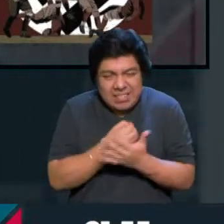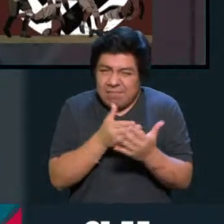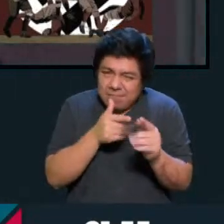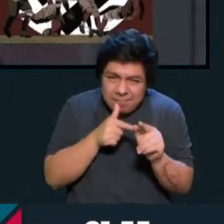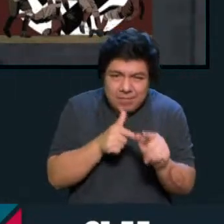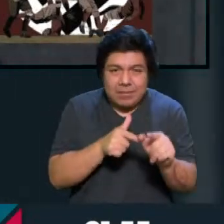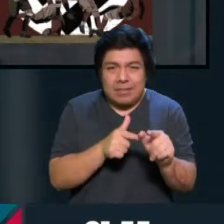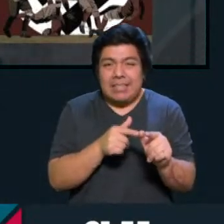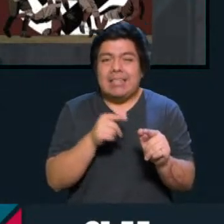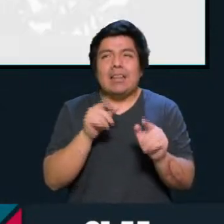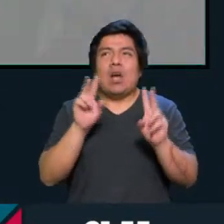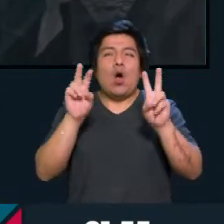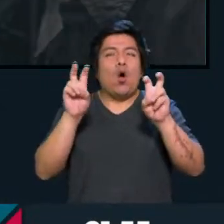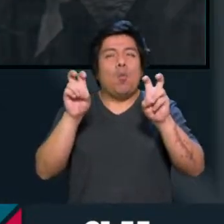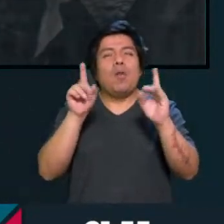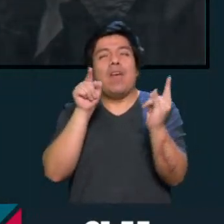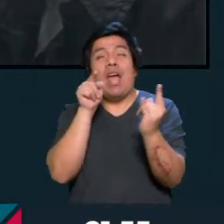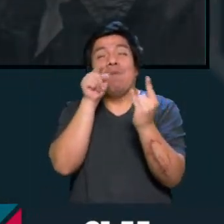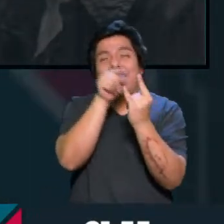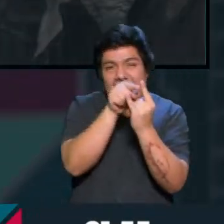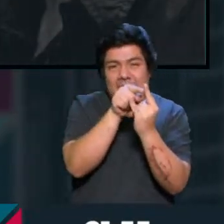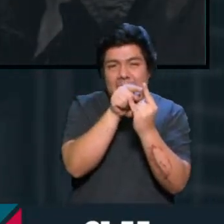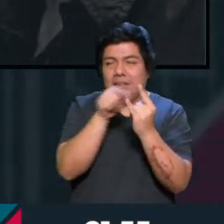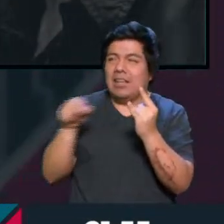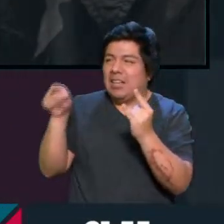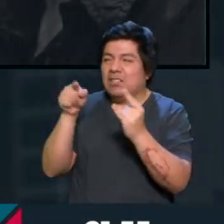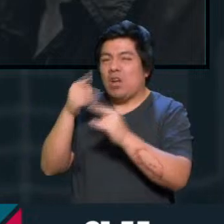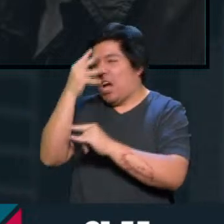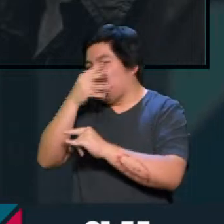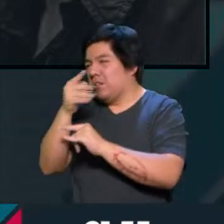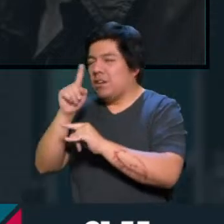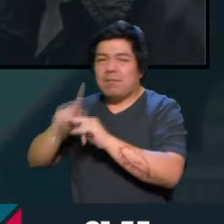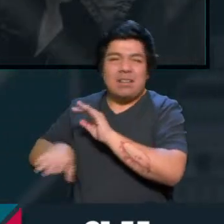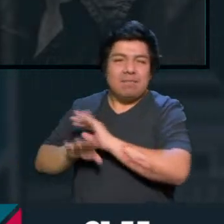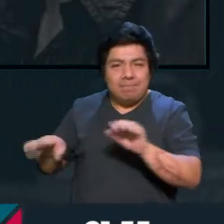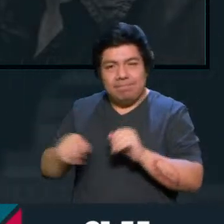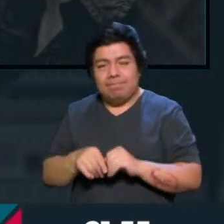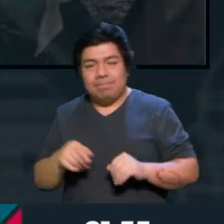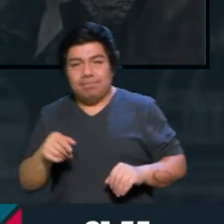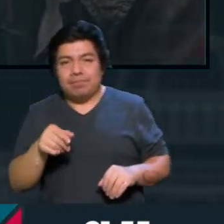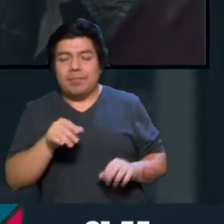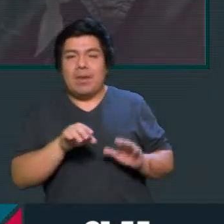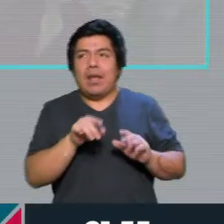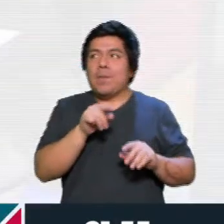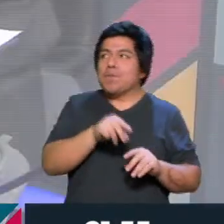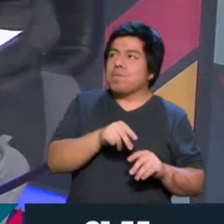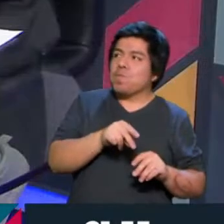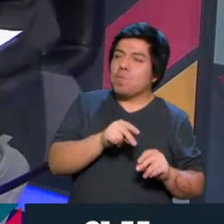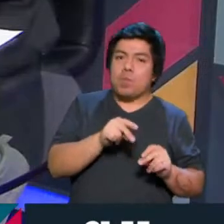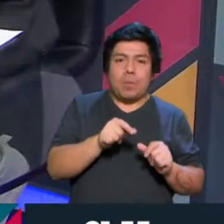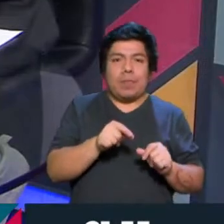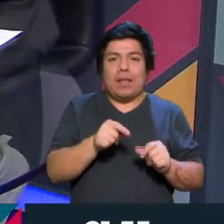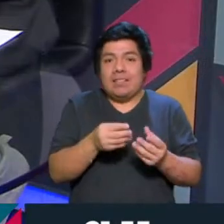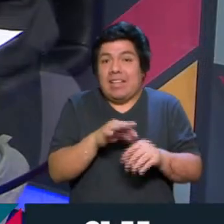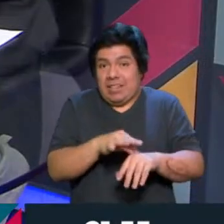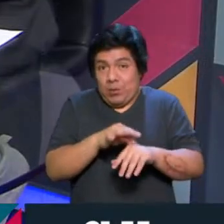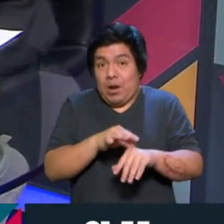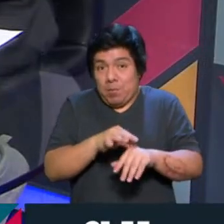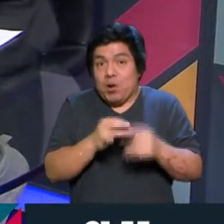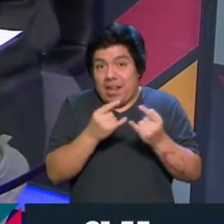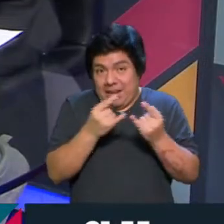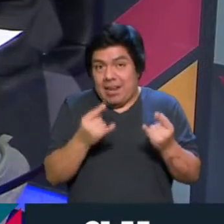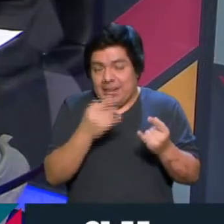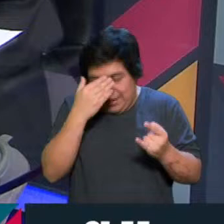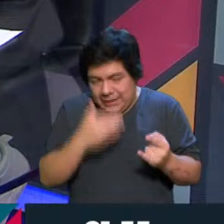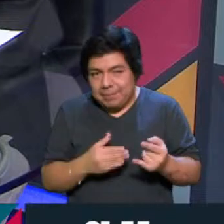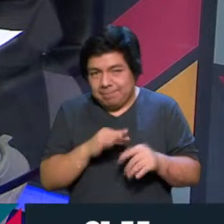meter un gol a Trump y sus secuaces. Estamos hablando que esto fue en la vida real, es una historia de la vida real. Es una historia